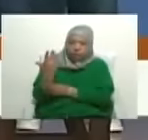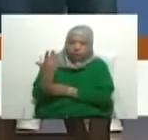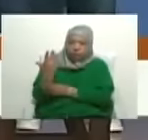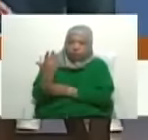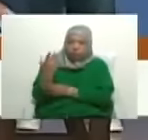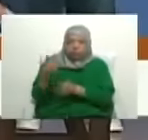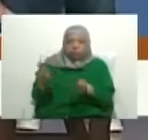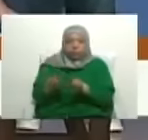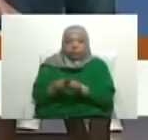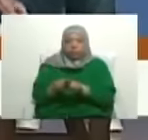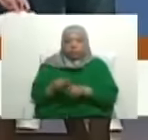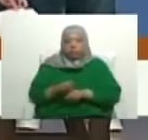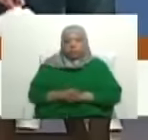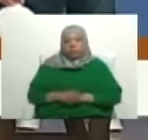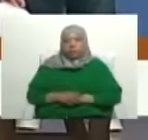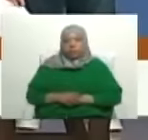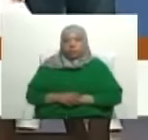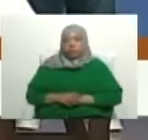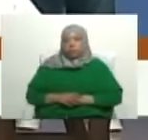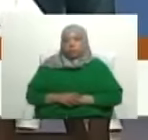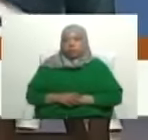enlace